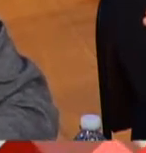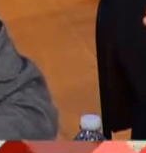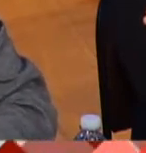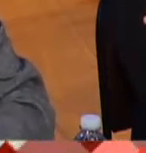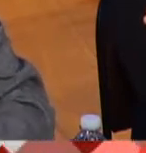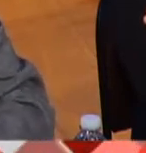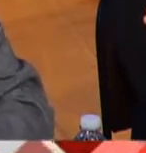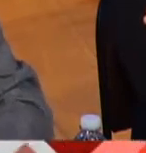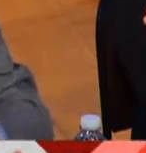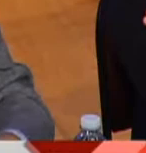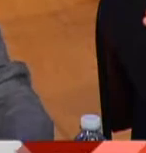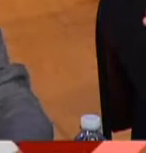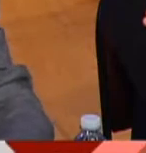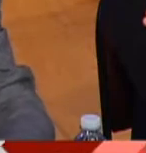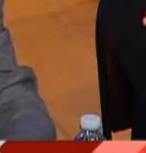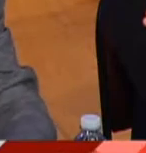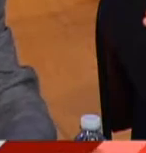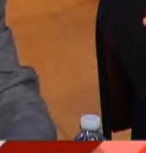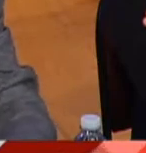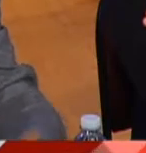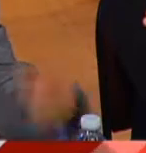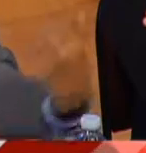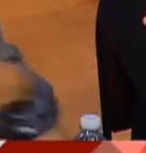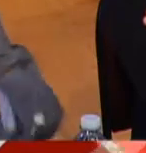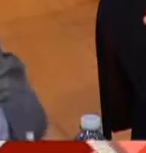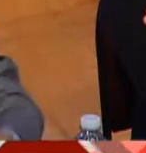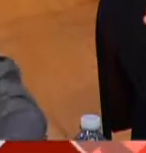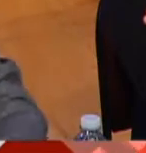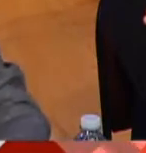interpretación barroca con todas las sutilezas y enormes cambios